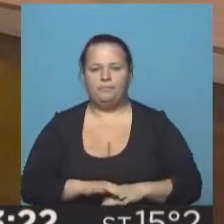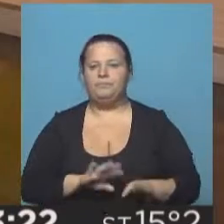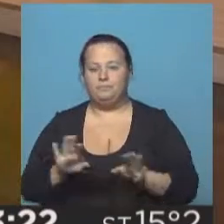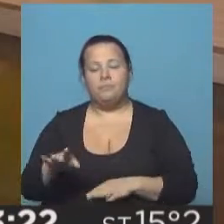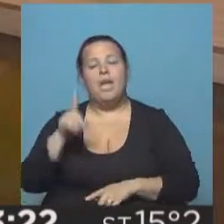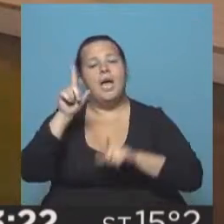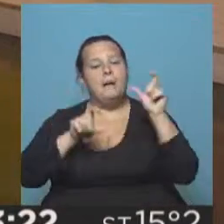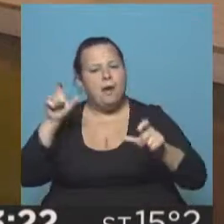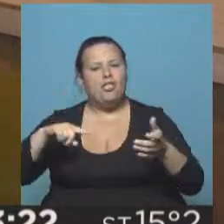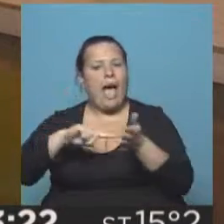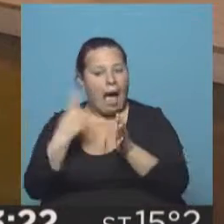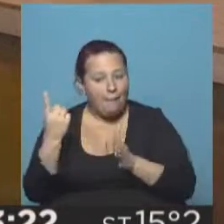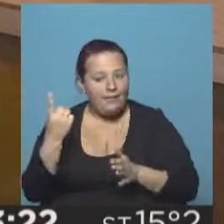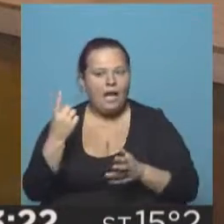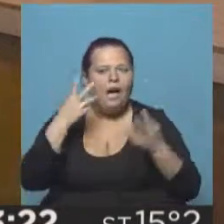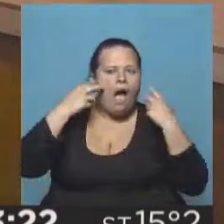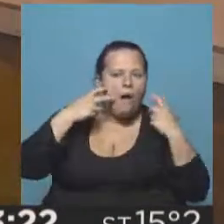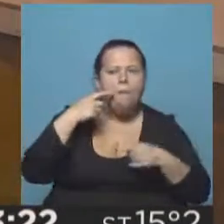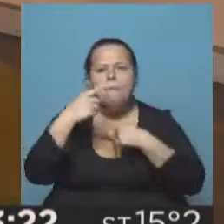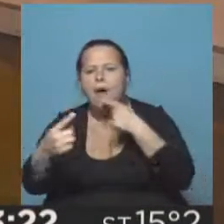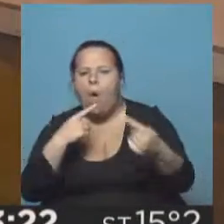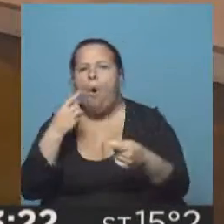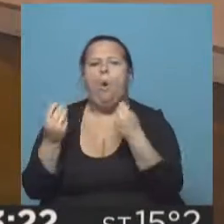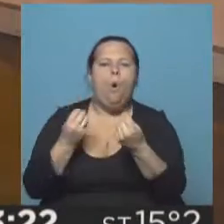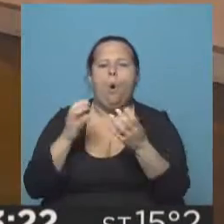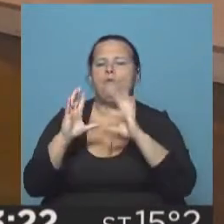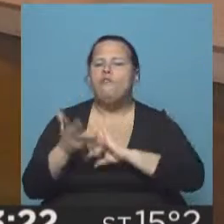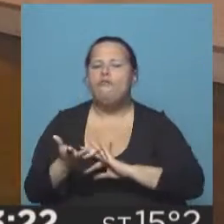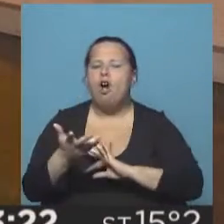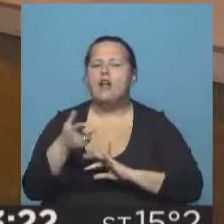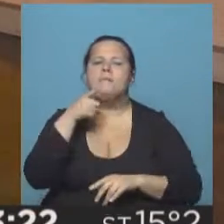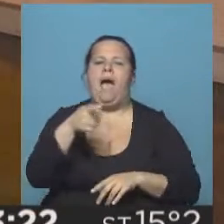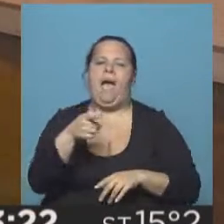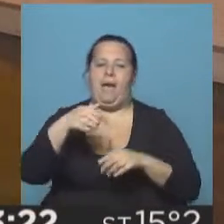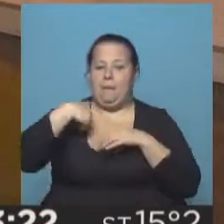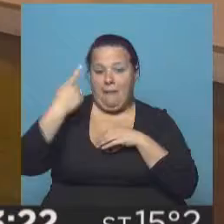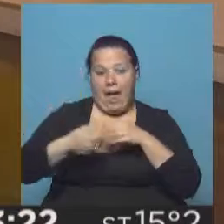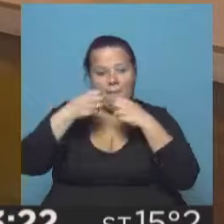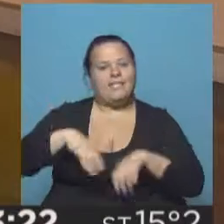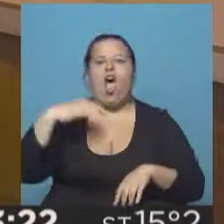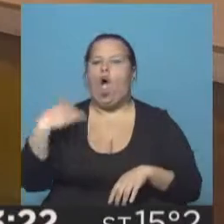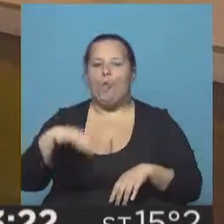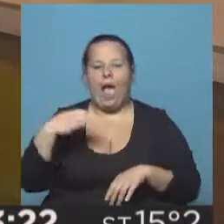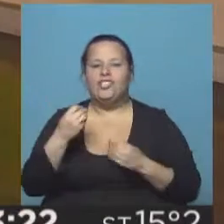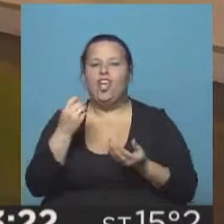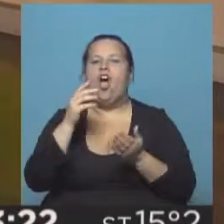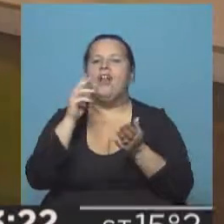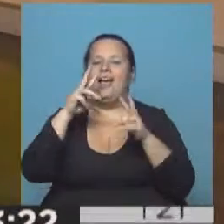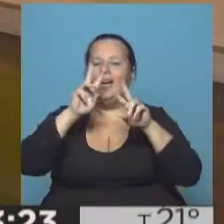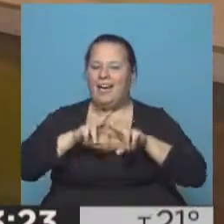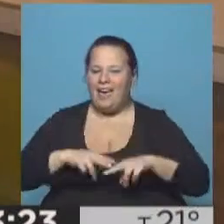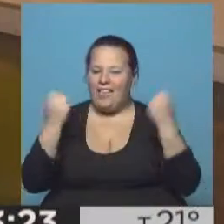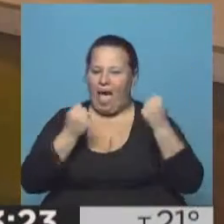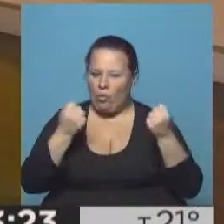y mucha gente en la ciudad de buenos aires está averiguando consultando a ver qué debe hacer para cumplir con lo que a partir de mañana es obligatorio que es la verificación técnica